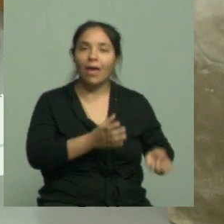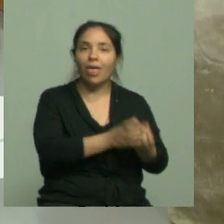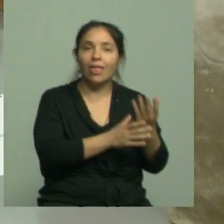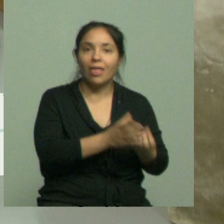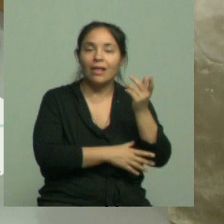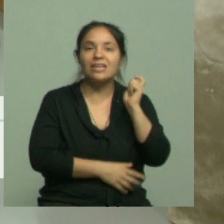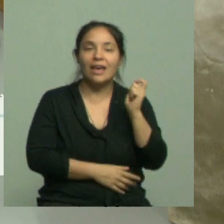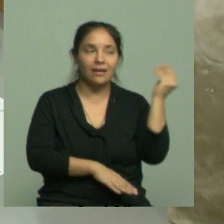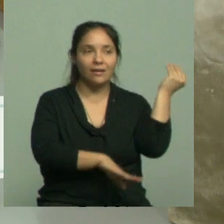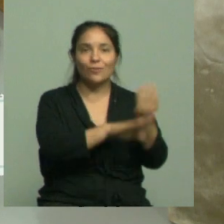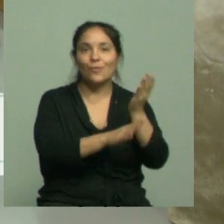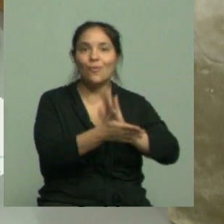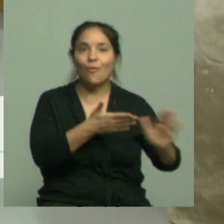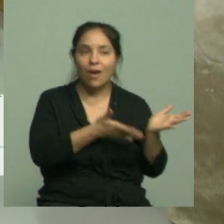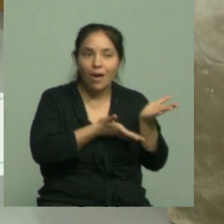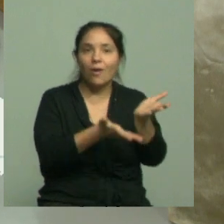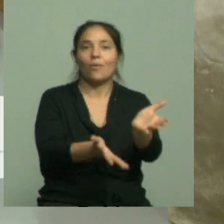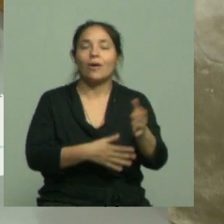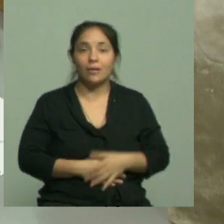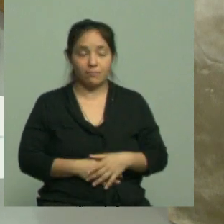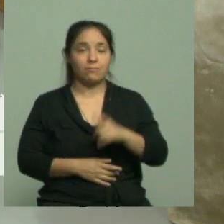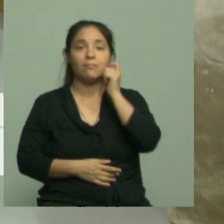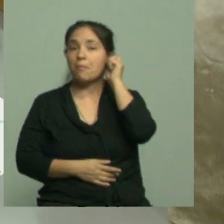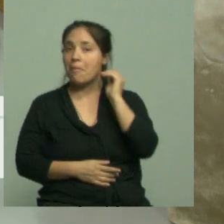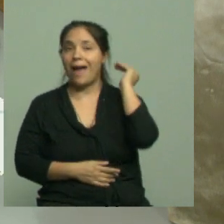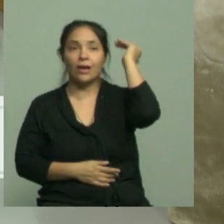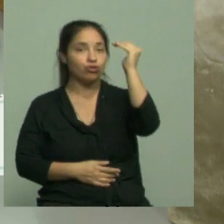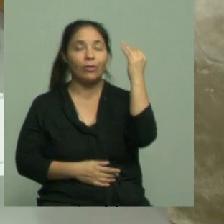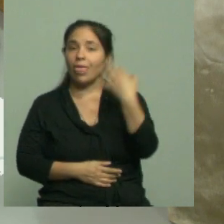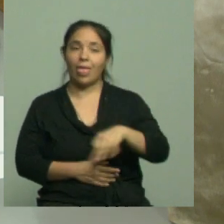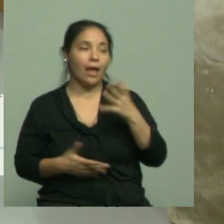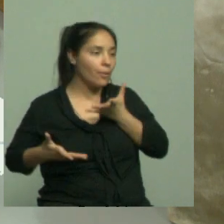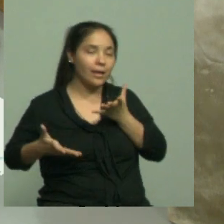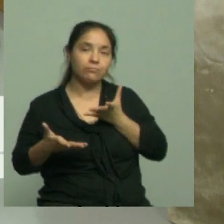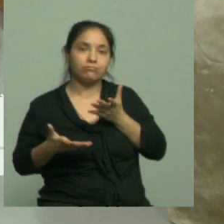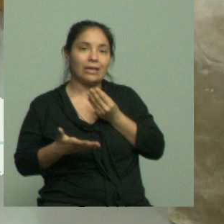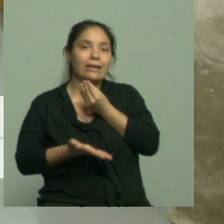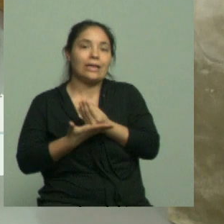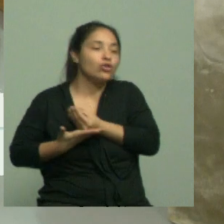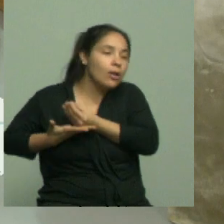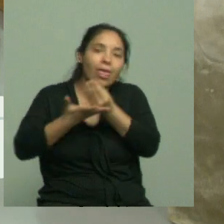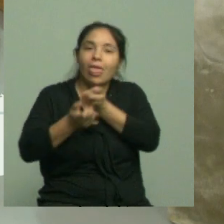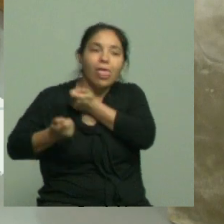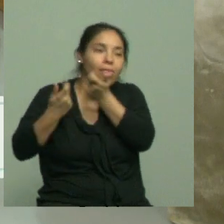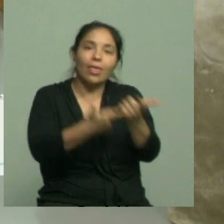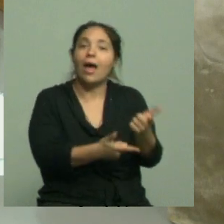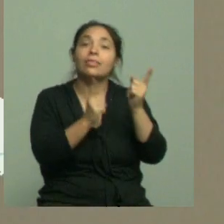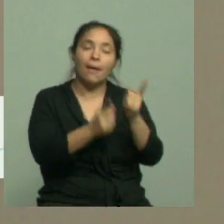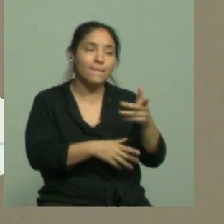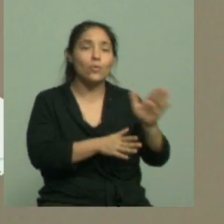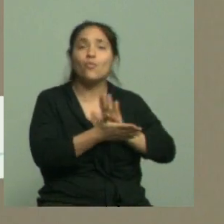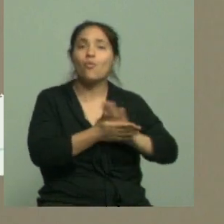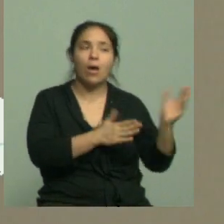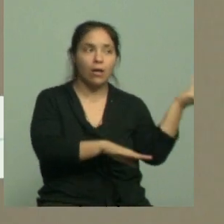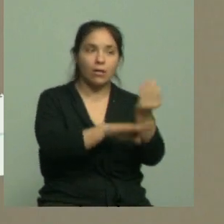y que aquellos que ya están más grandes se tienen que ocupar de eso, de primero ceder los espacios y segundo apoyar a quienes, tratar